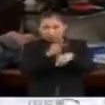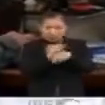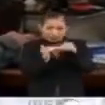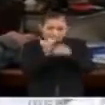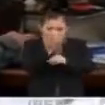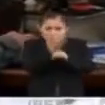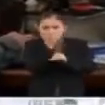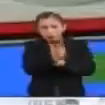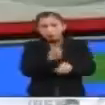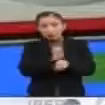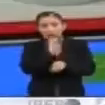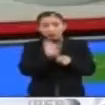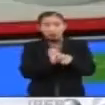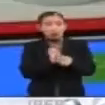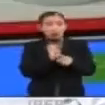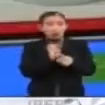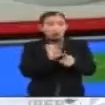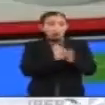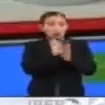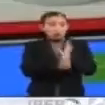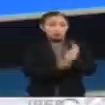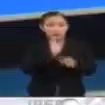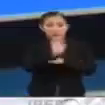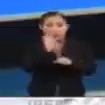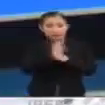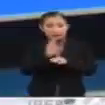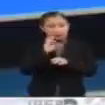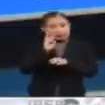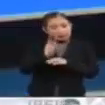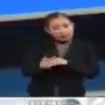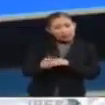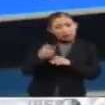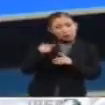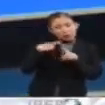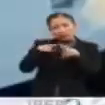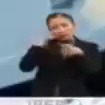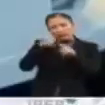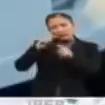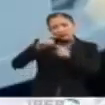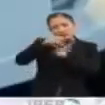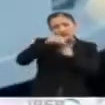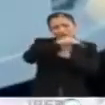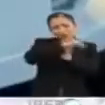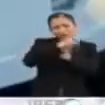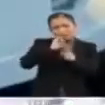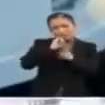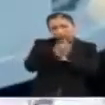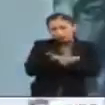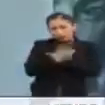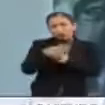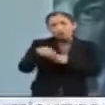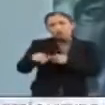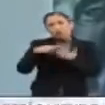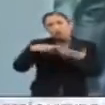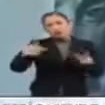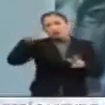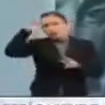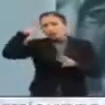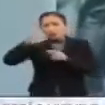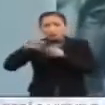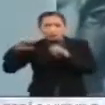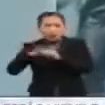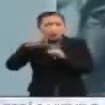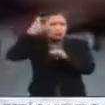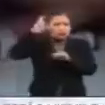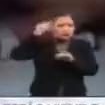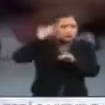Sur, Brasil sigue siendo una economía con relaciones diversas, tiene significación su relación con Europa,